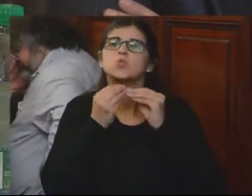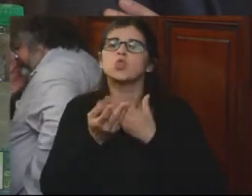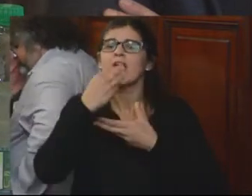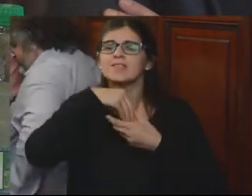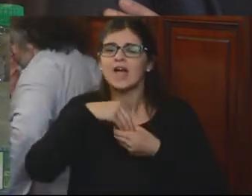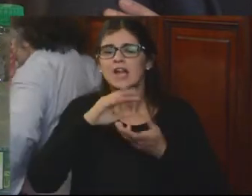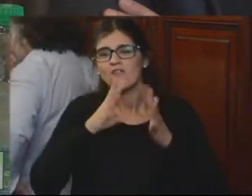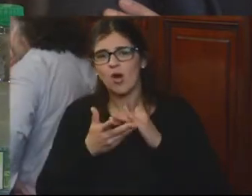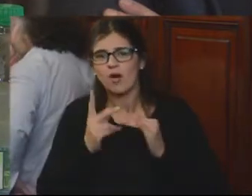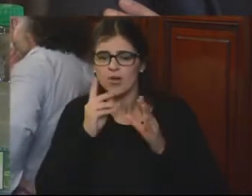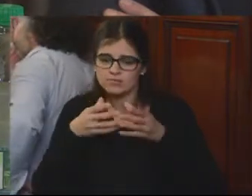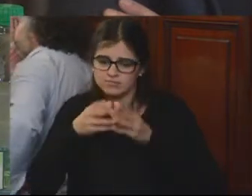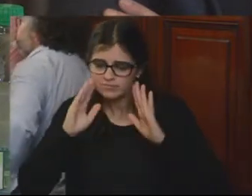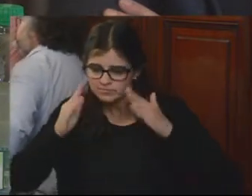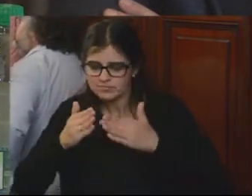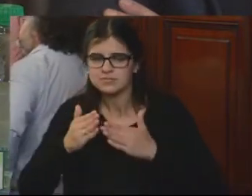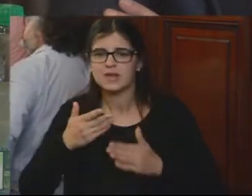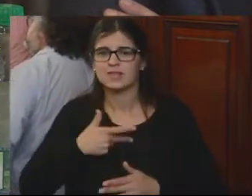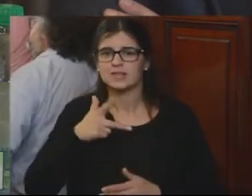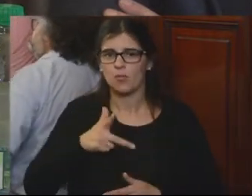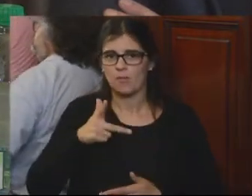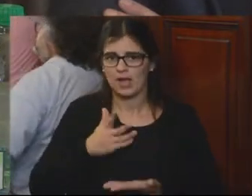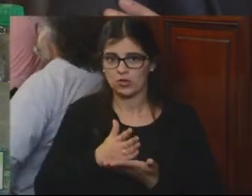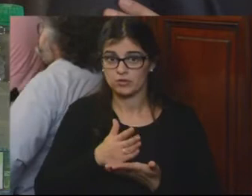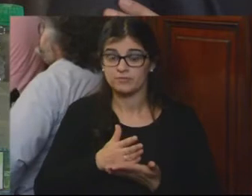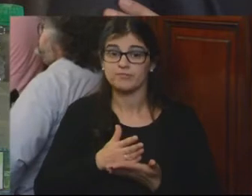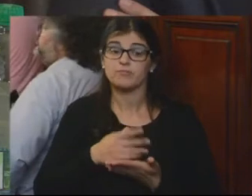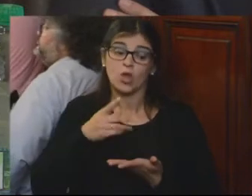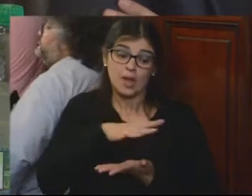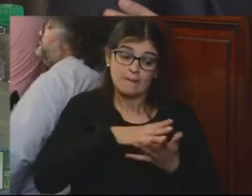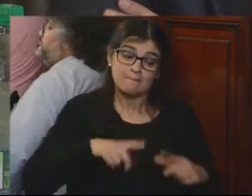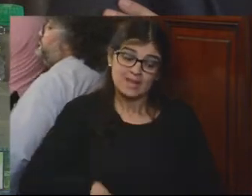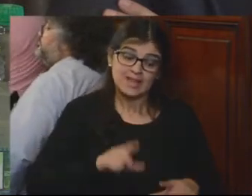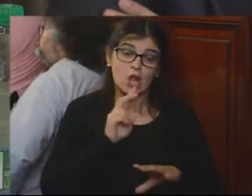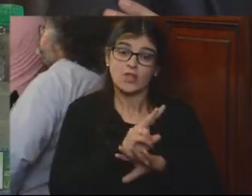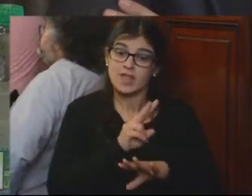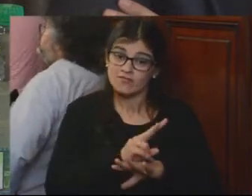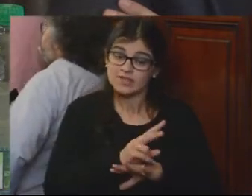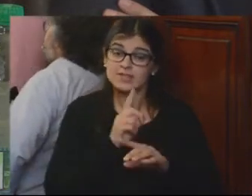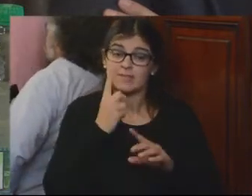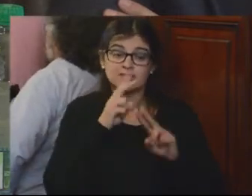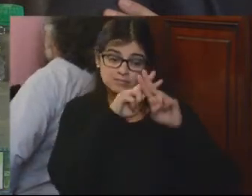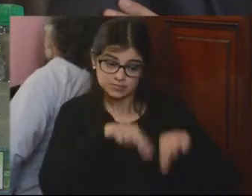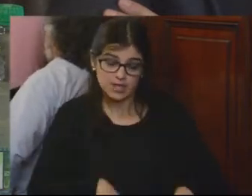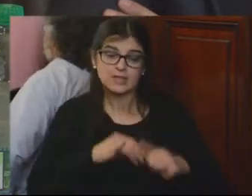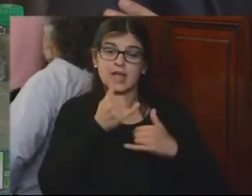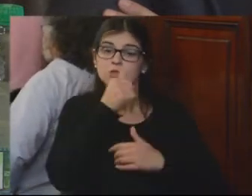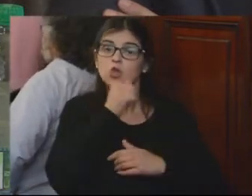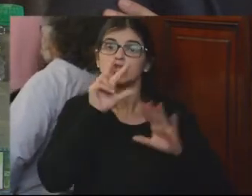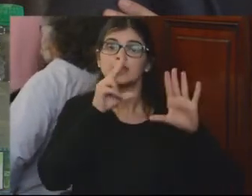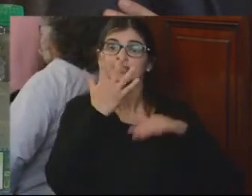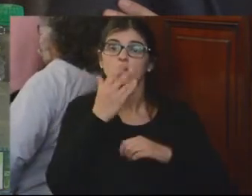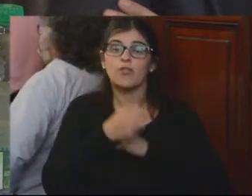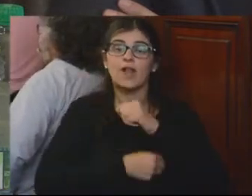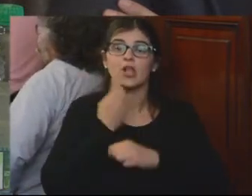del ministerio sin enfoque de derechos humanos en el ámbito del ministerio de defensa se derogó la resolución 85 del